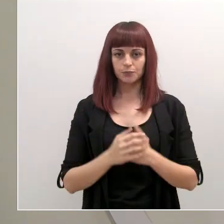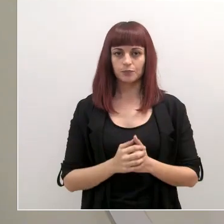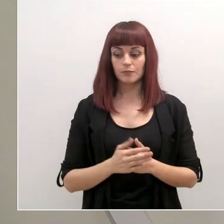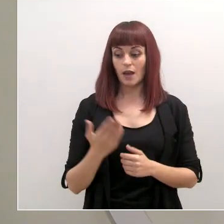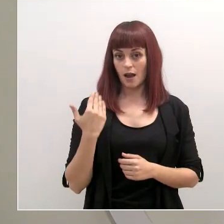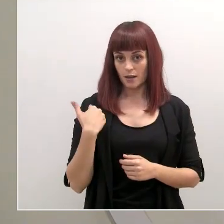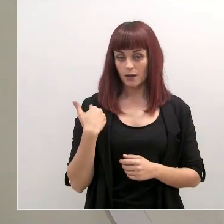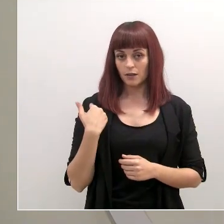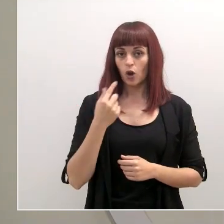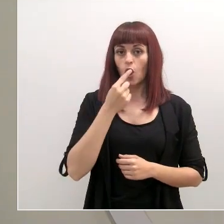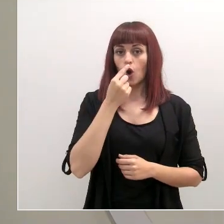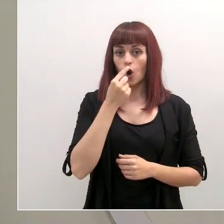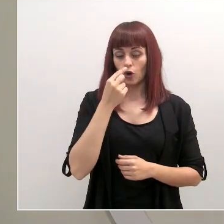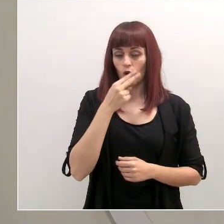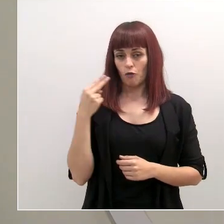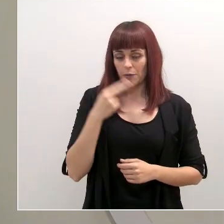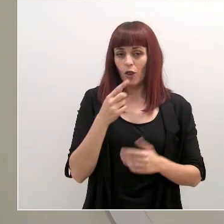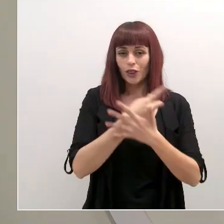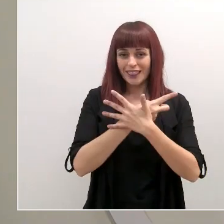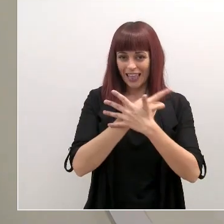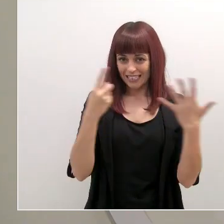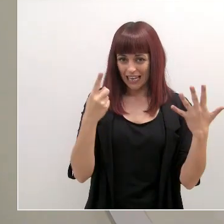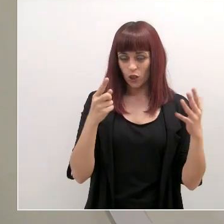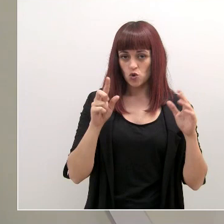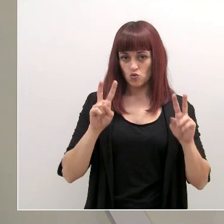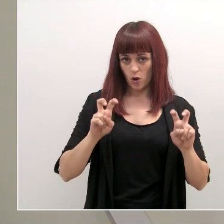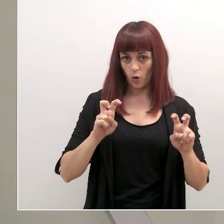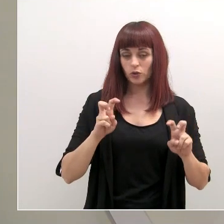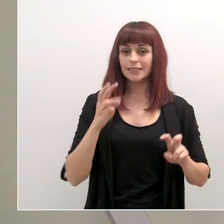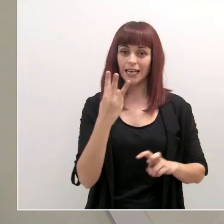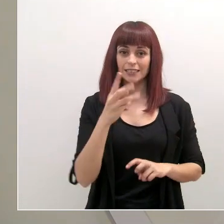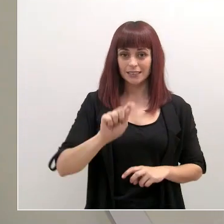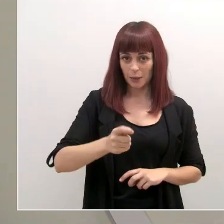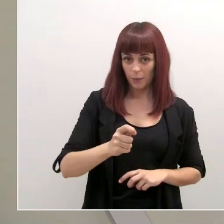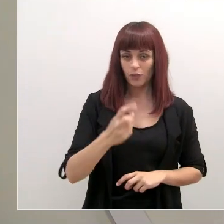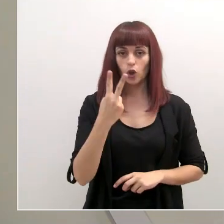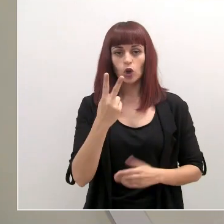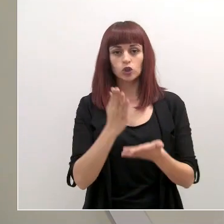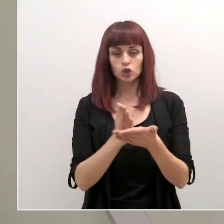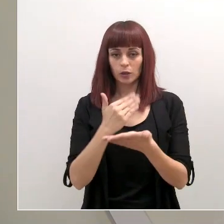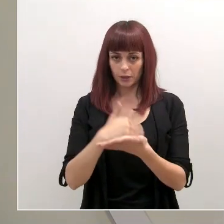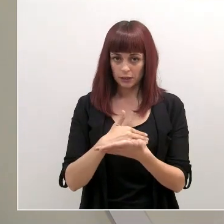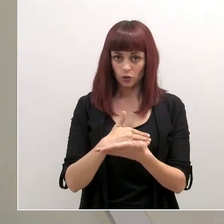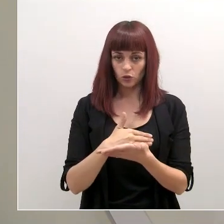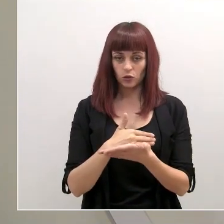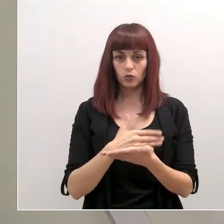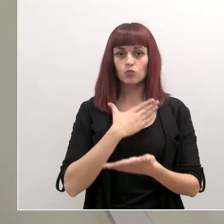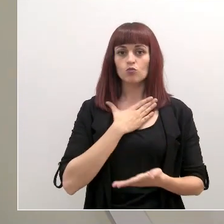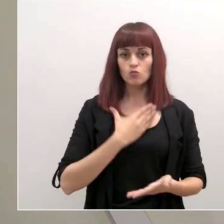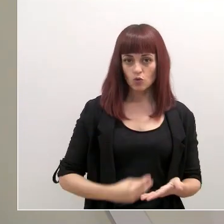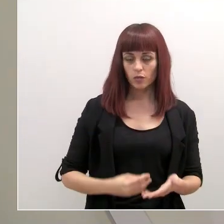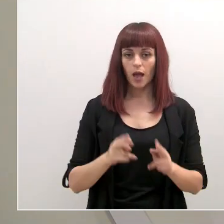el día de ayer se confirmaron 16 casos nuevos, 3 en San Pedro del Pinatar, 2 en Torre Pacheco,